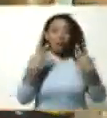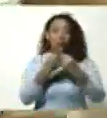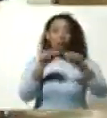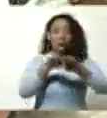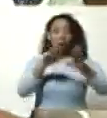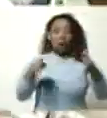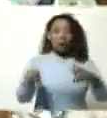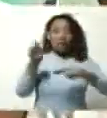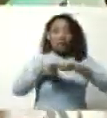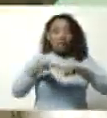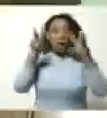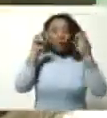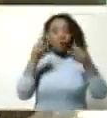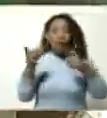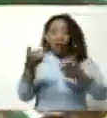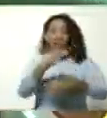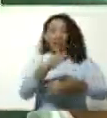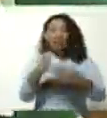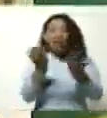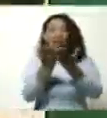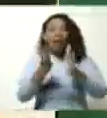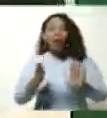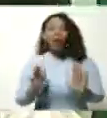mesasillas nuevas, ¿verdad? ¿Qué le pareció la escuela?